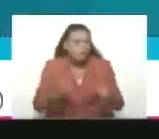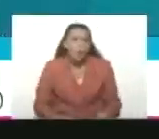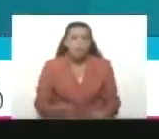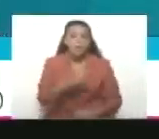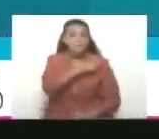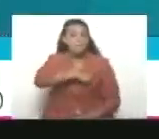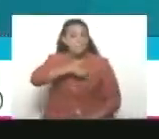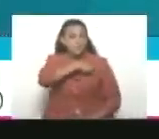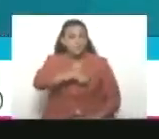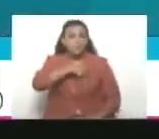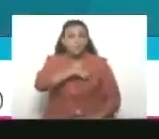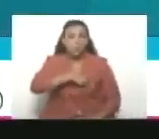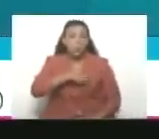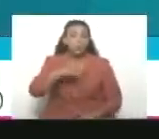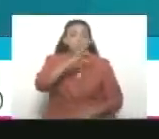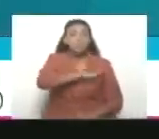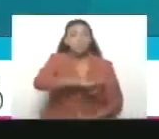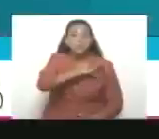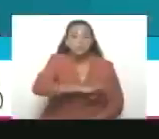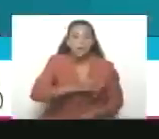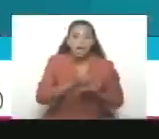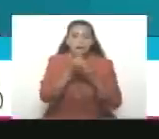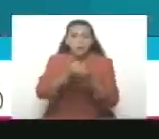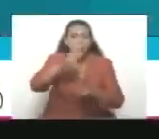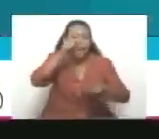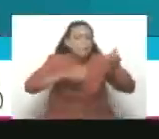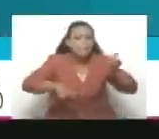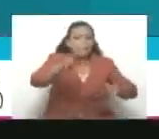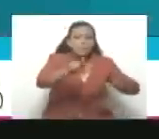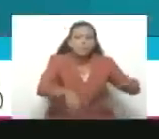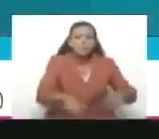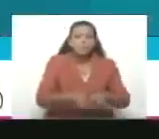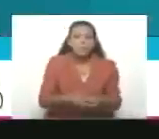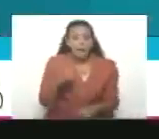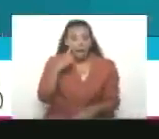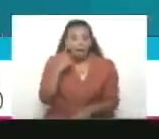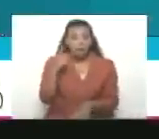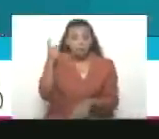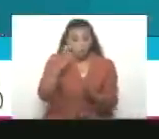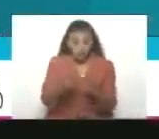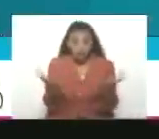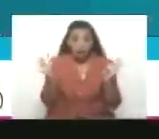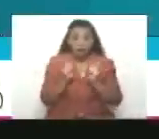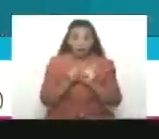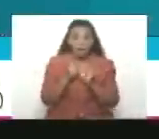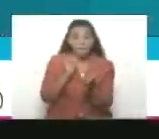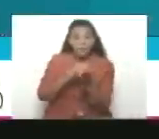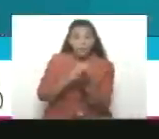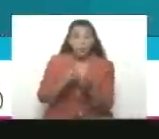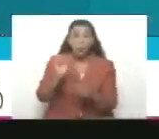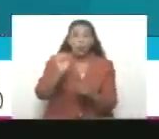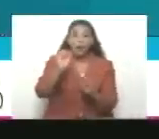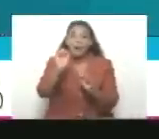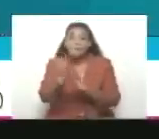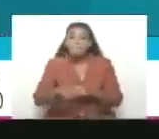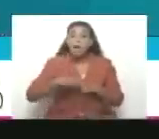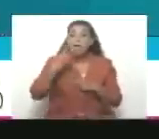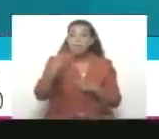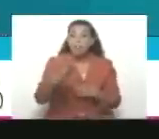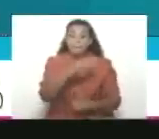las misiones y grandes misiones sociales ahí anuncié el lanzamiento de tres nuevas